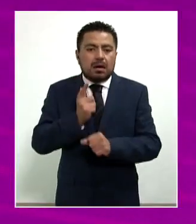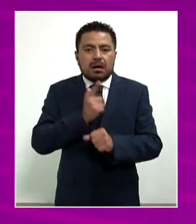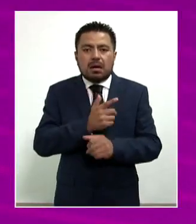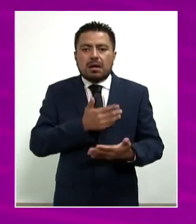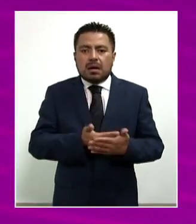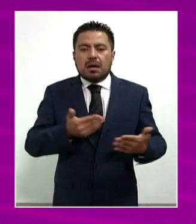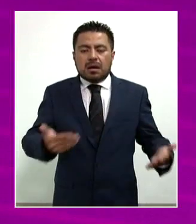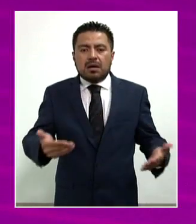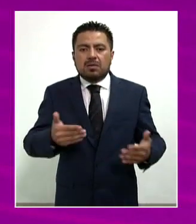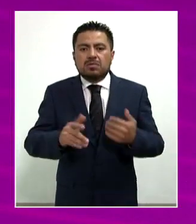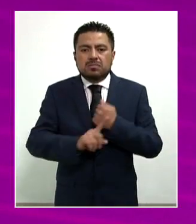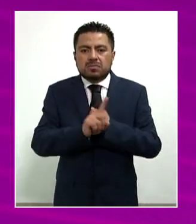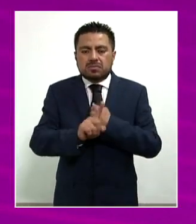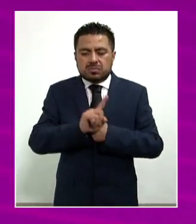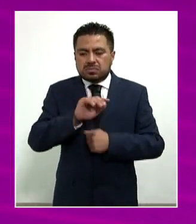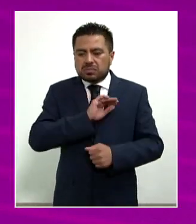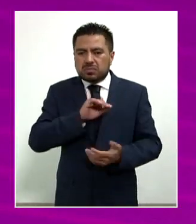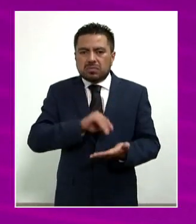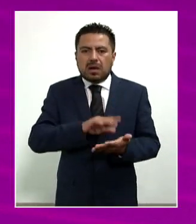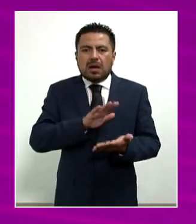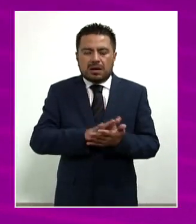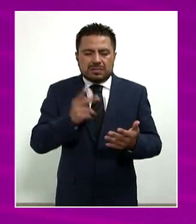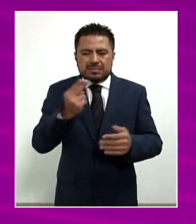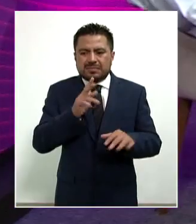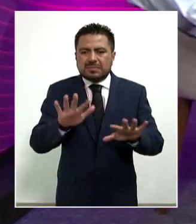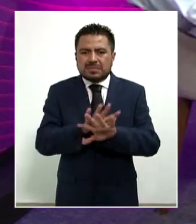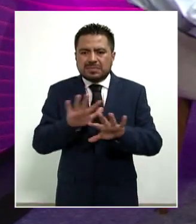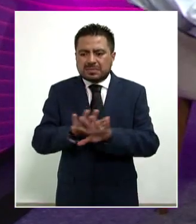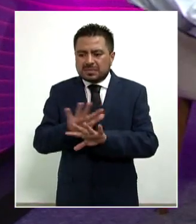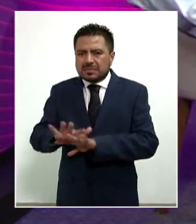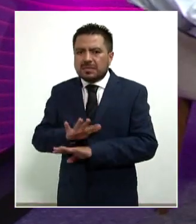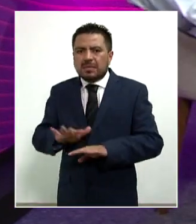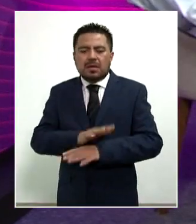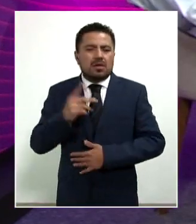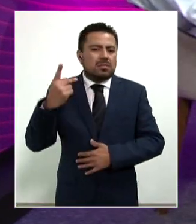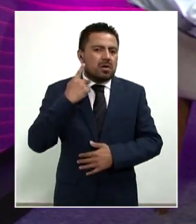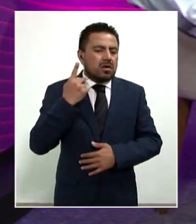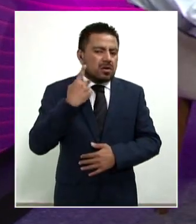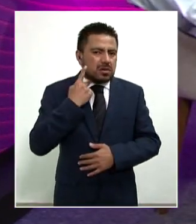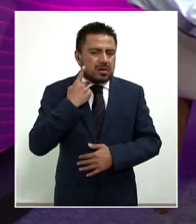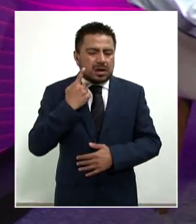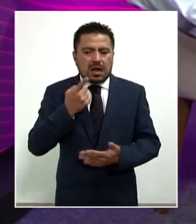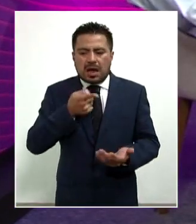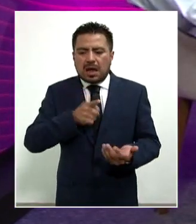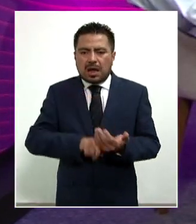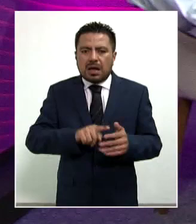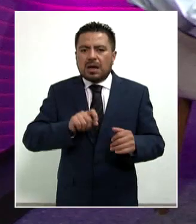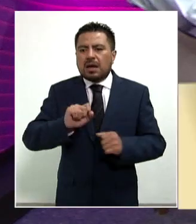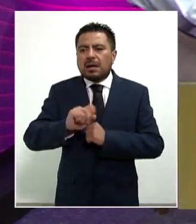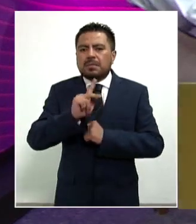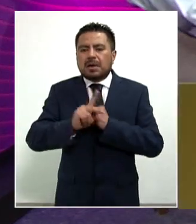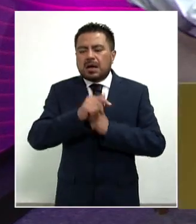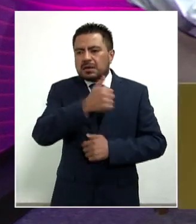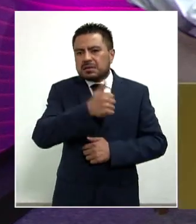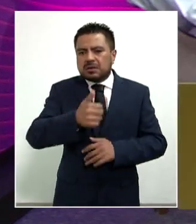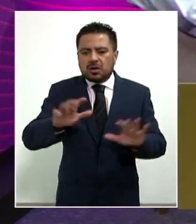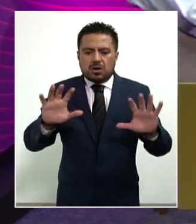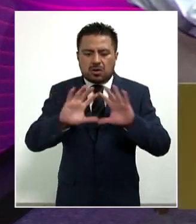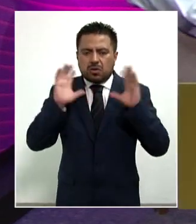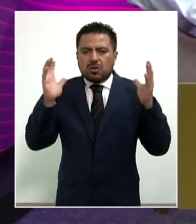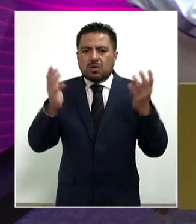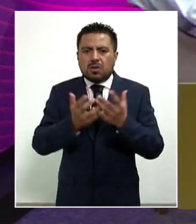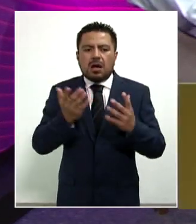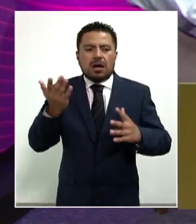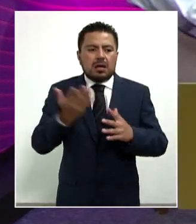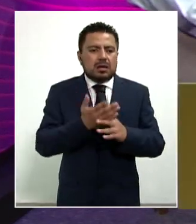en una situación que requiere cambios dramáticos de política pública al interior de los países y de manera global entre